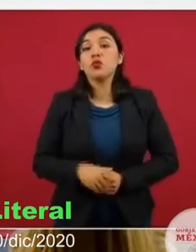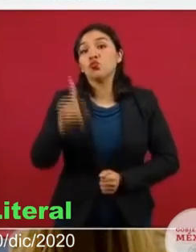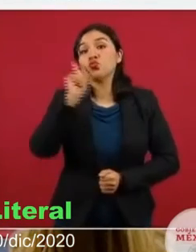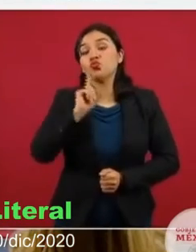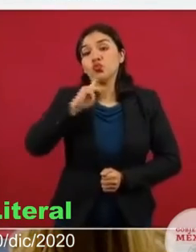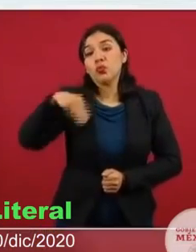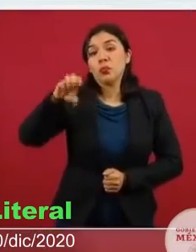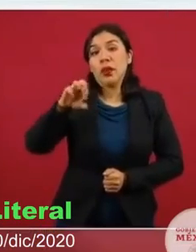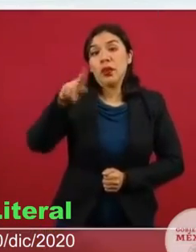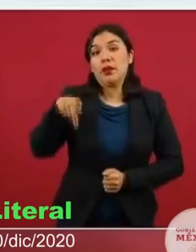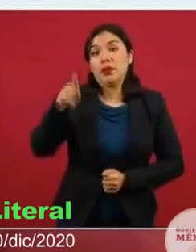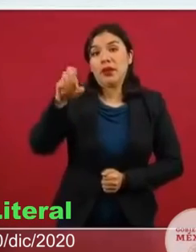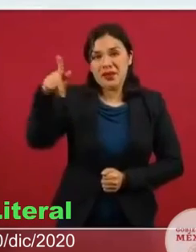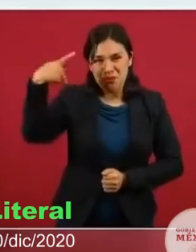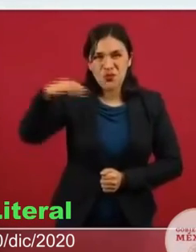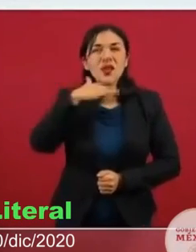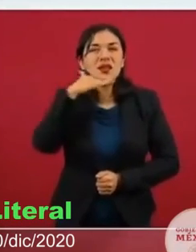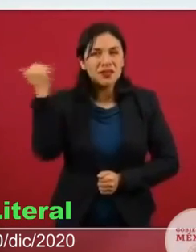Merca.